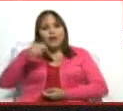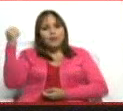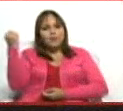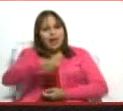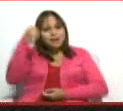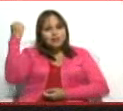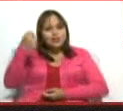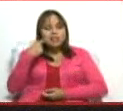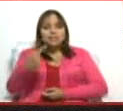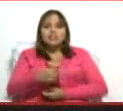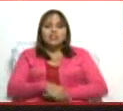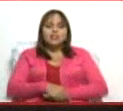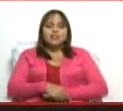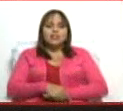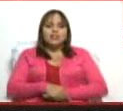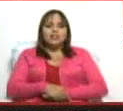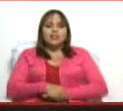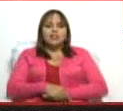mazo no engaña.